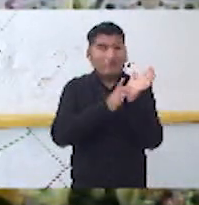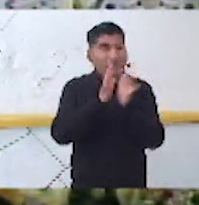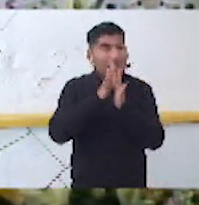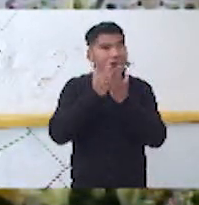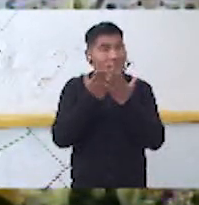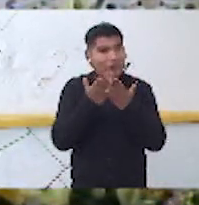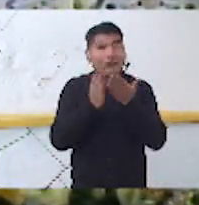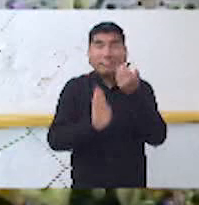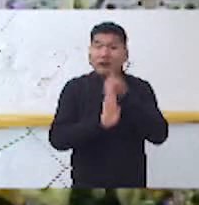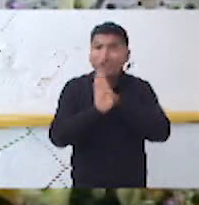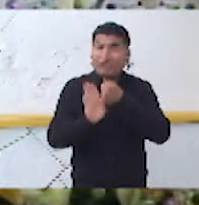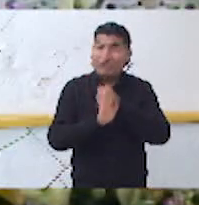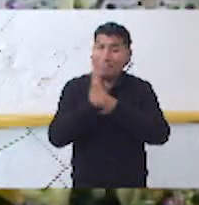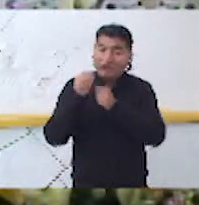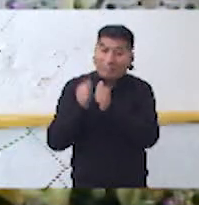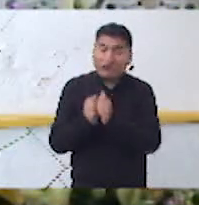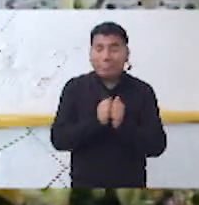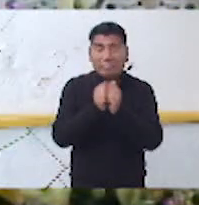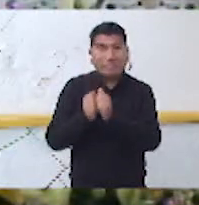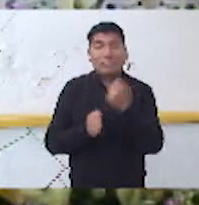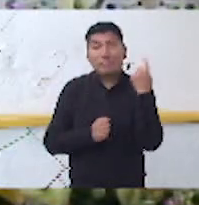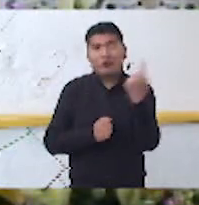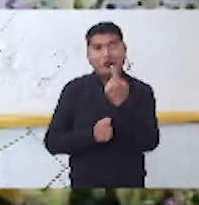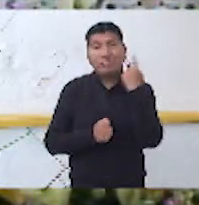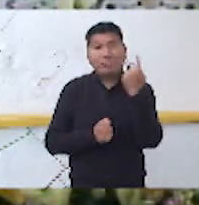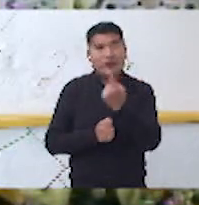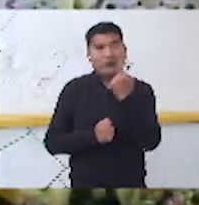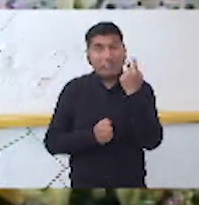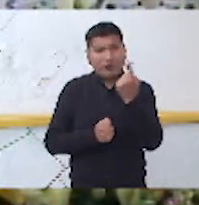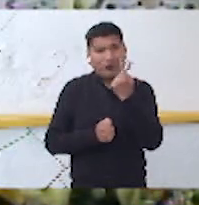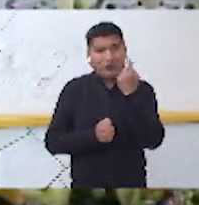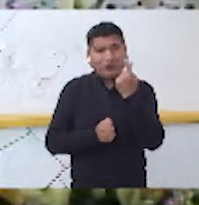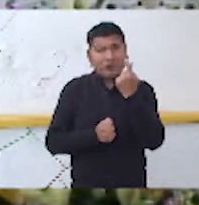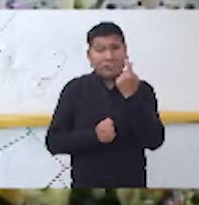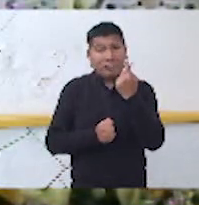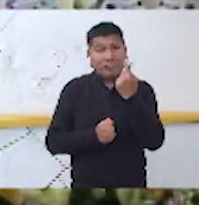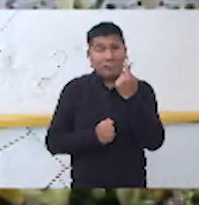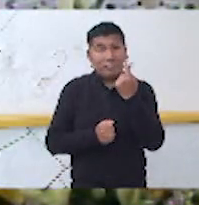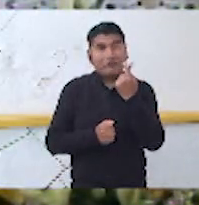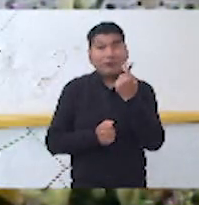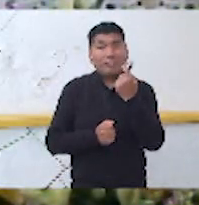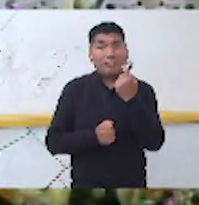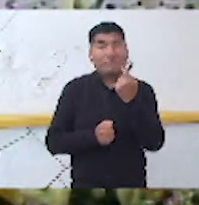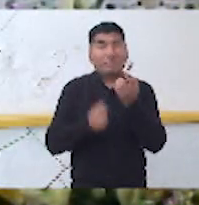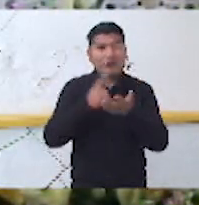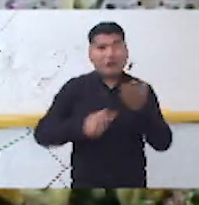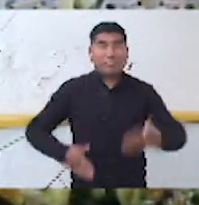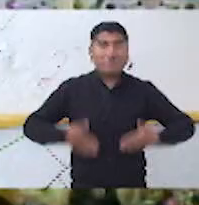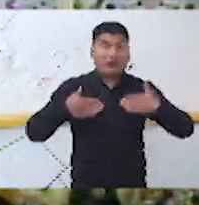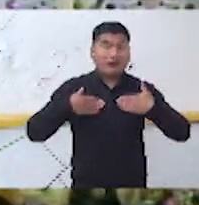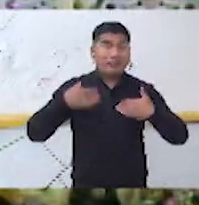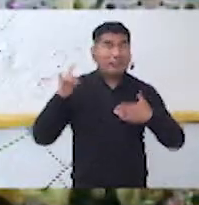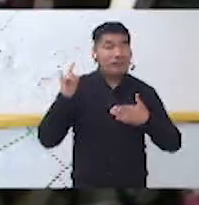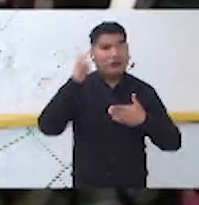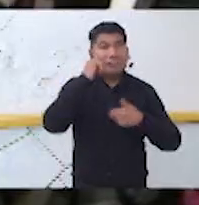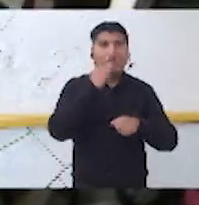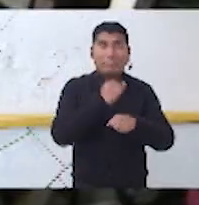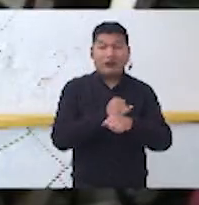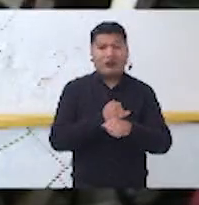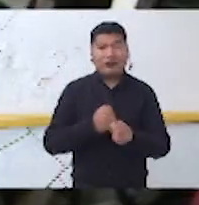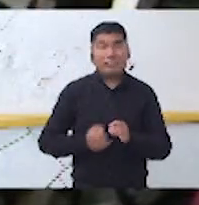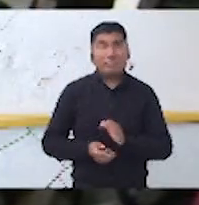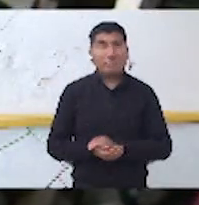nos proteja y acompañe siempre. Ayaya, diócesis del Alto.